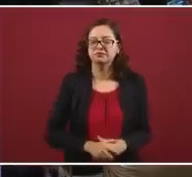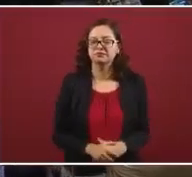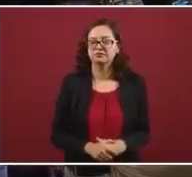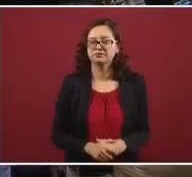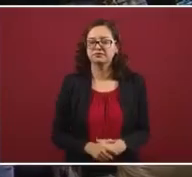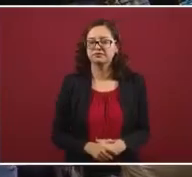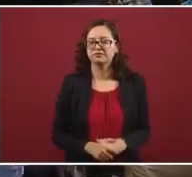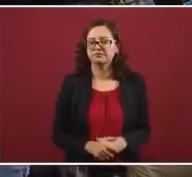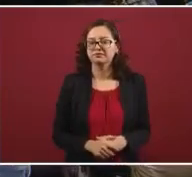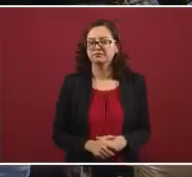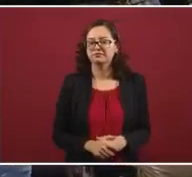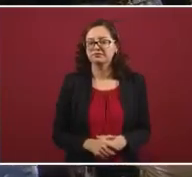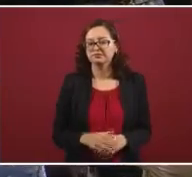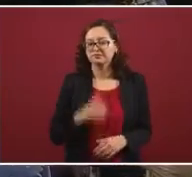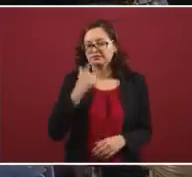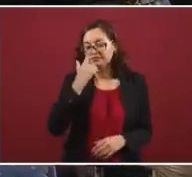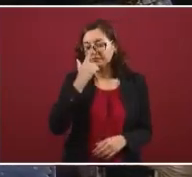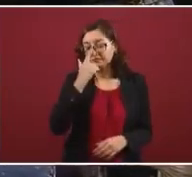Entonces,